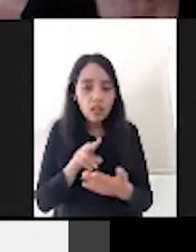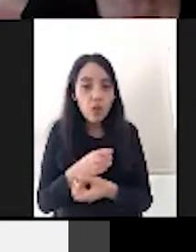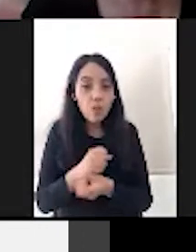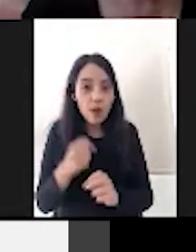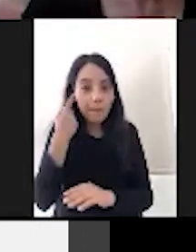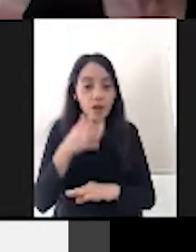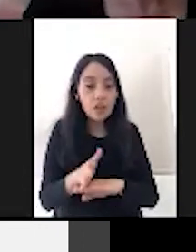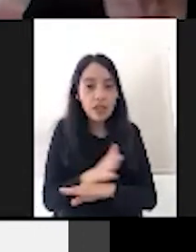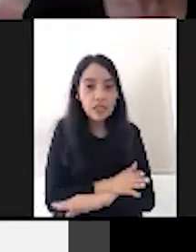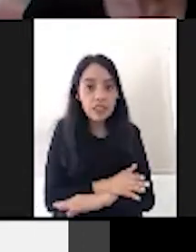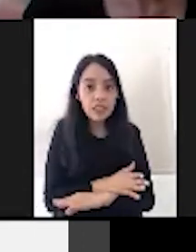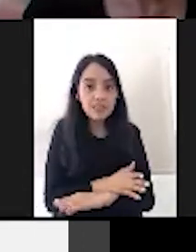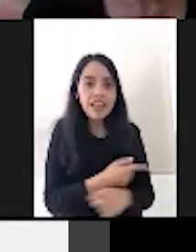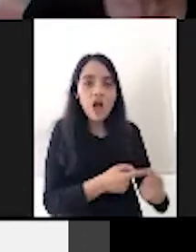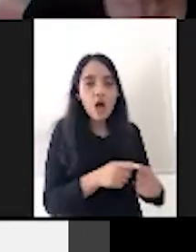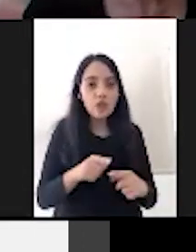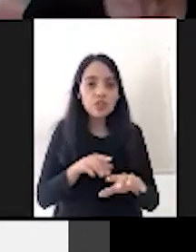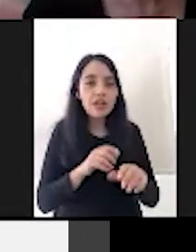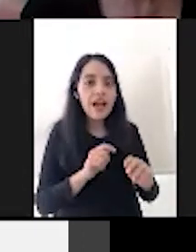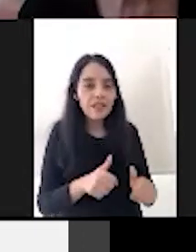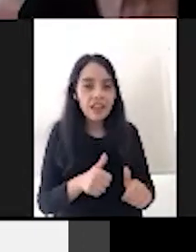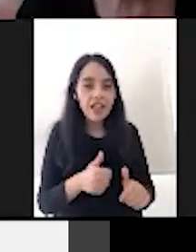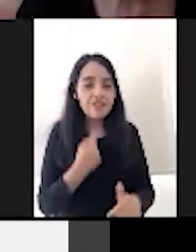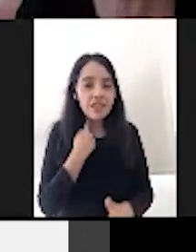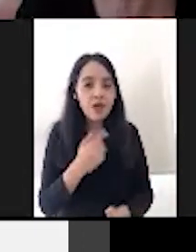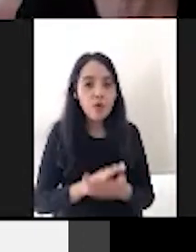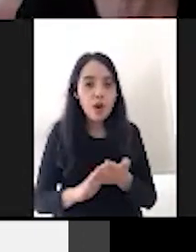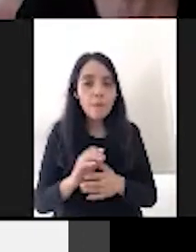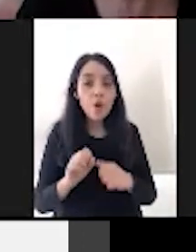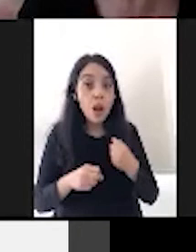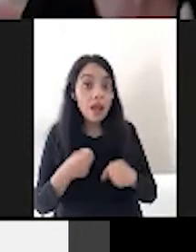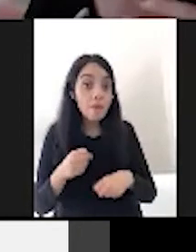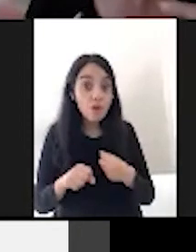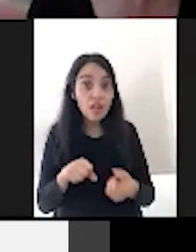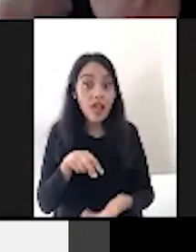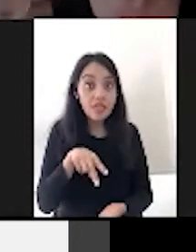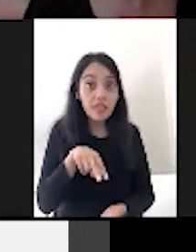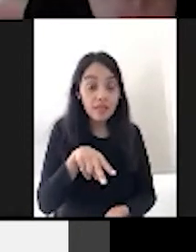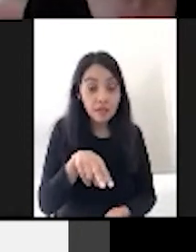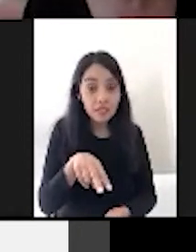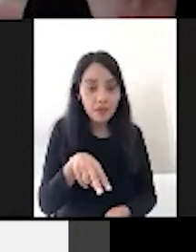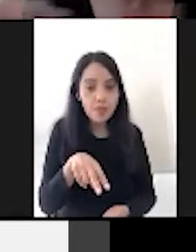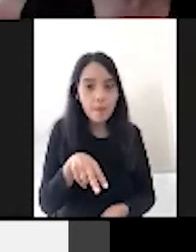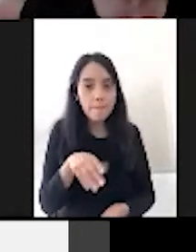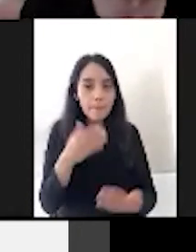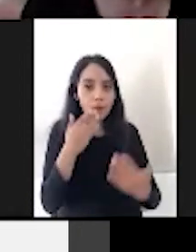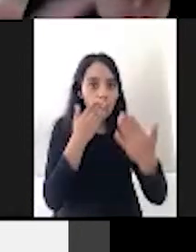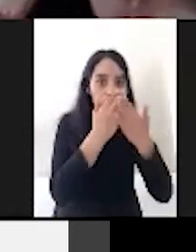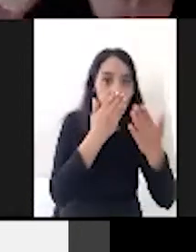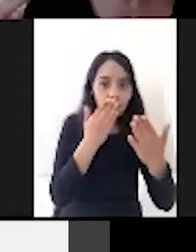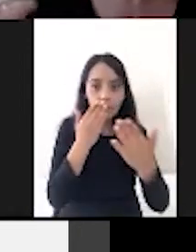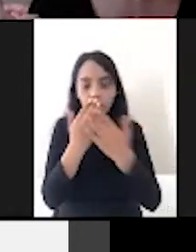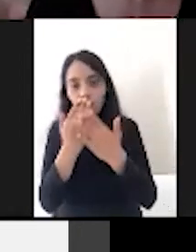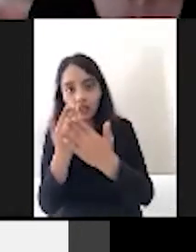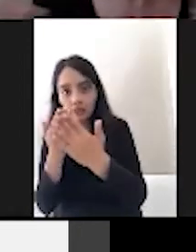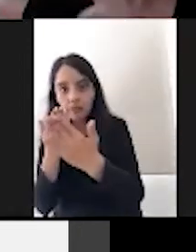estar alteradas otro tipo de capacidades, como por ejemplo la movilidad y el desplazamiento. ¿Sí? Van a ser personas que van a chocar con muchas cosas, que van a